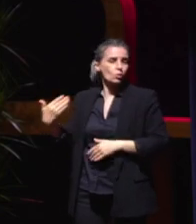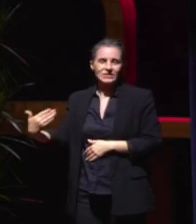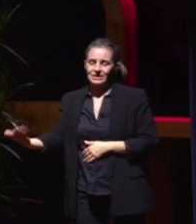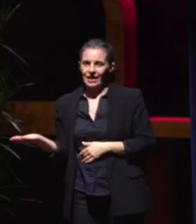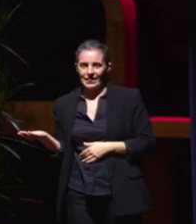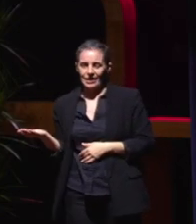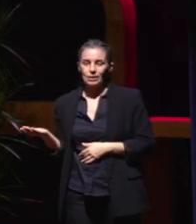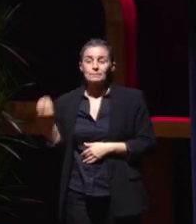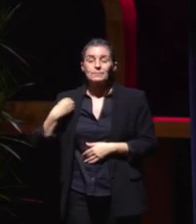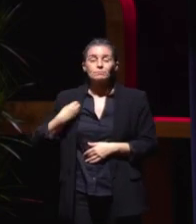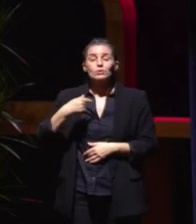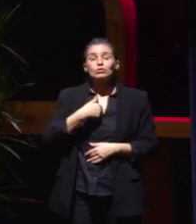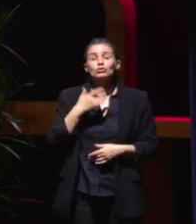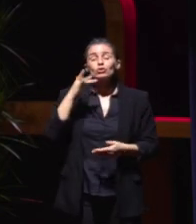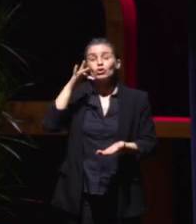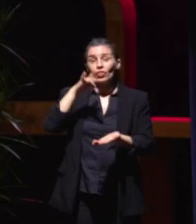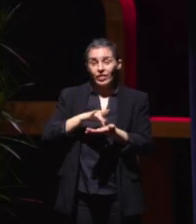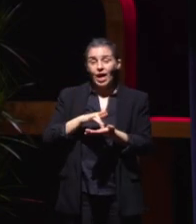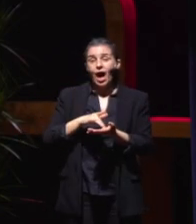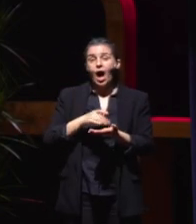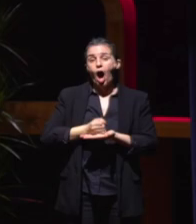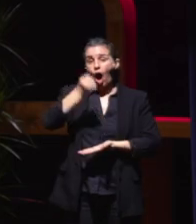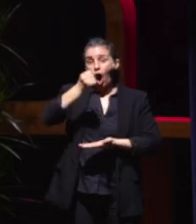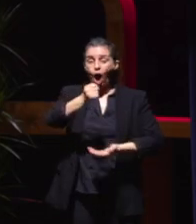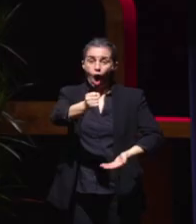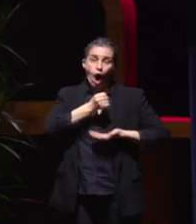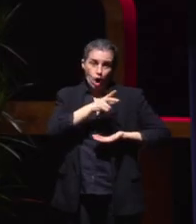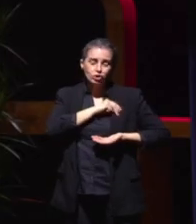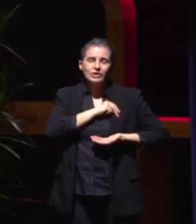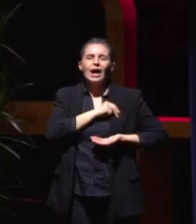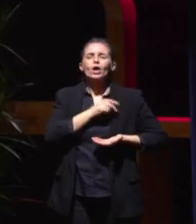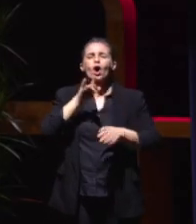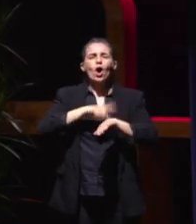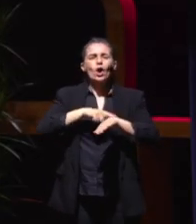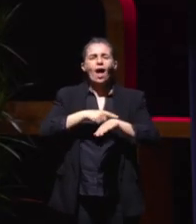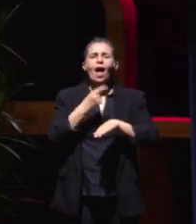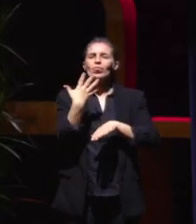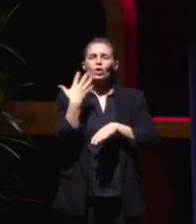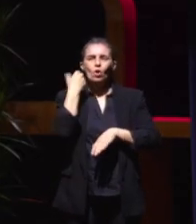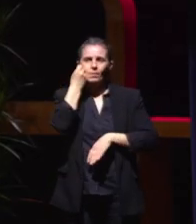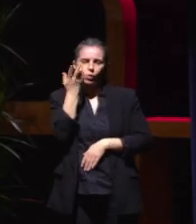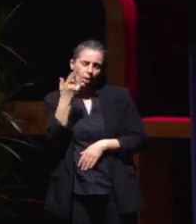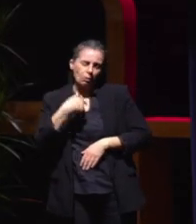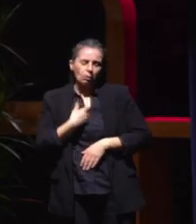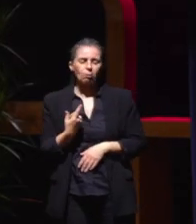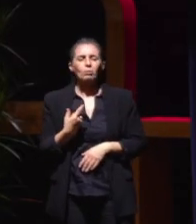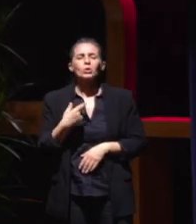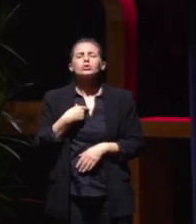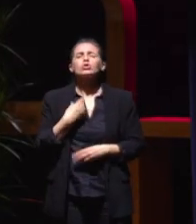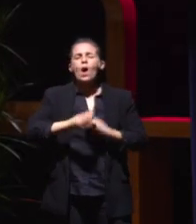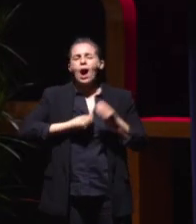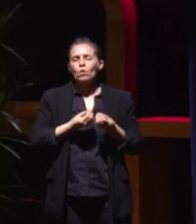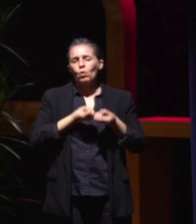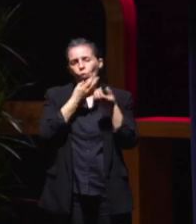en este yo me hice el día de los Oscar a las 5 de la mañana Como ya tiene una lagerencia de La Crónica dije me voy a hacer una crónica